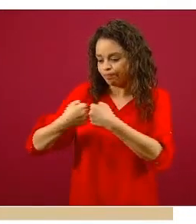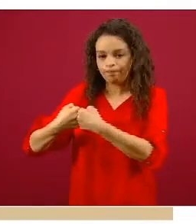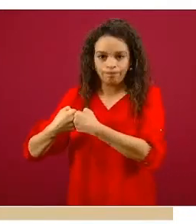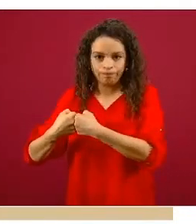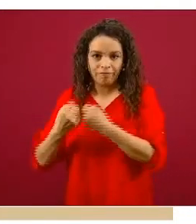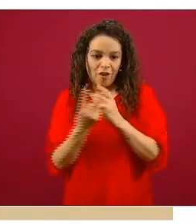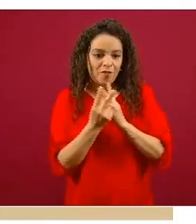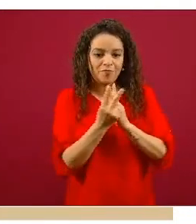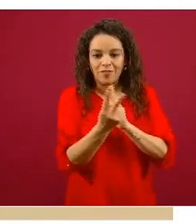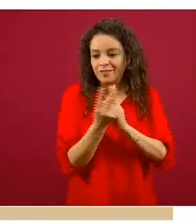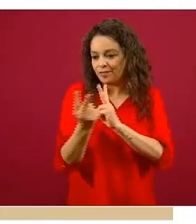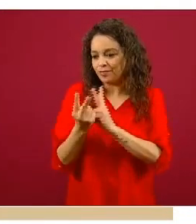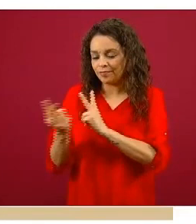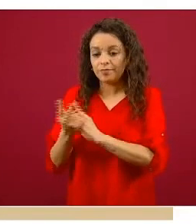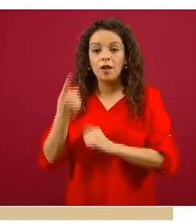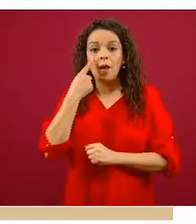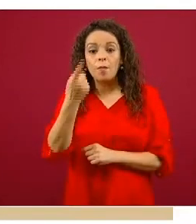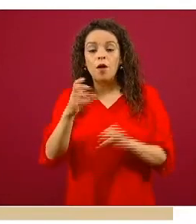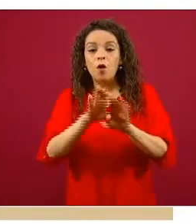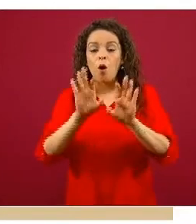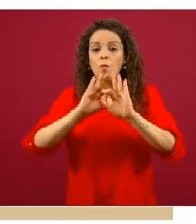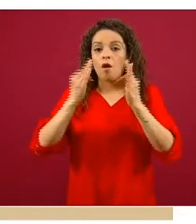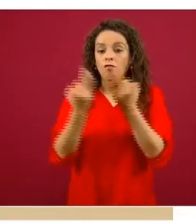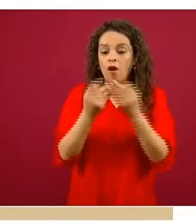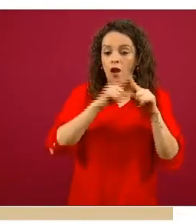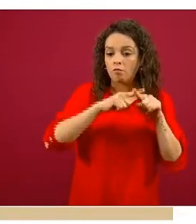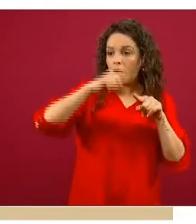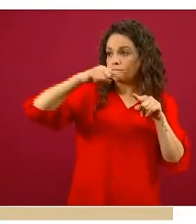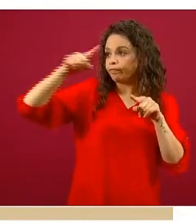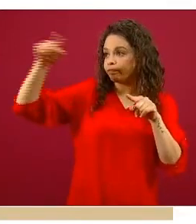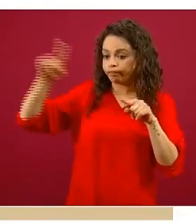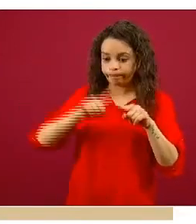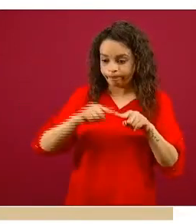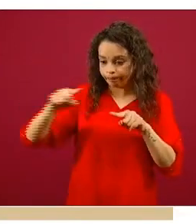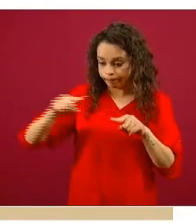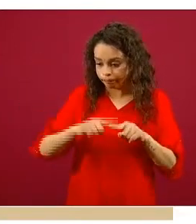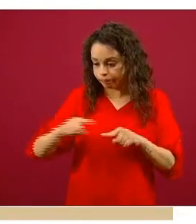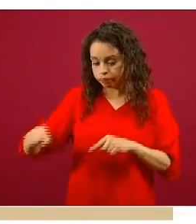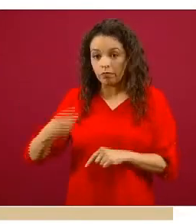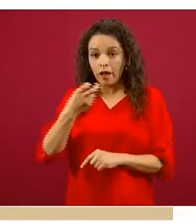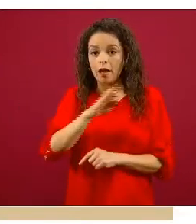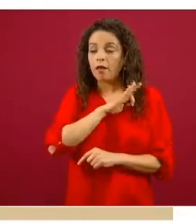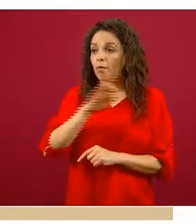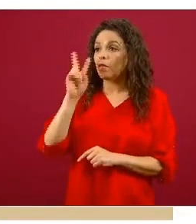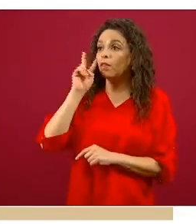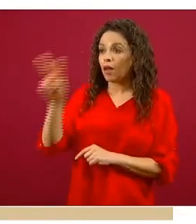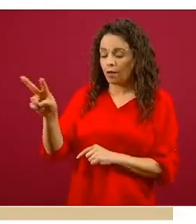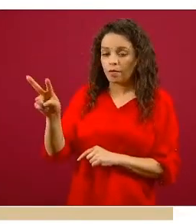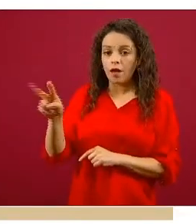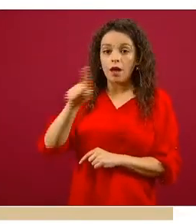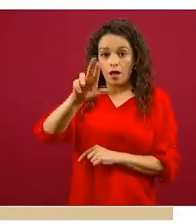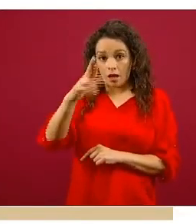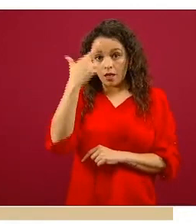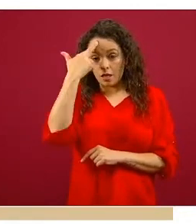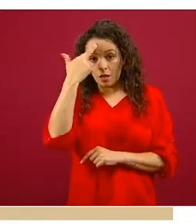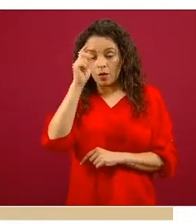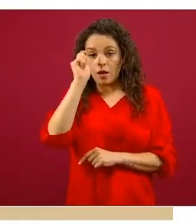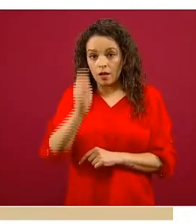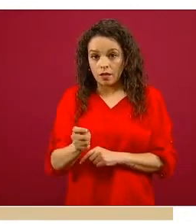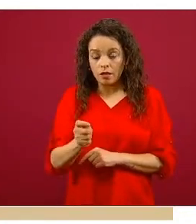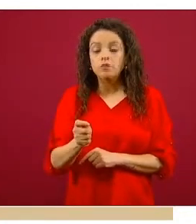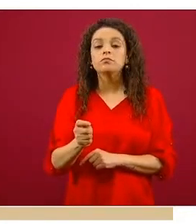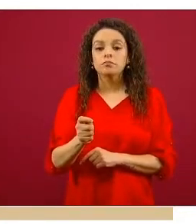se llevó a cabo el comportamiento. Recordemos que estas curvas por millón de habitantes están basados en una